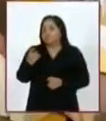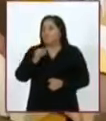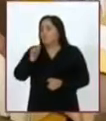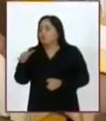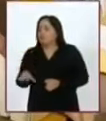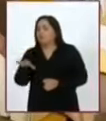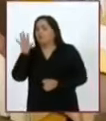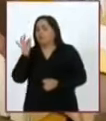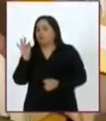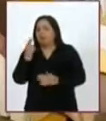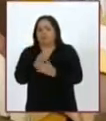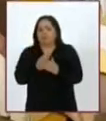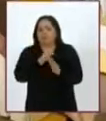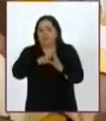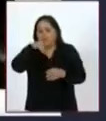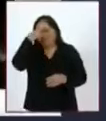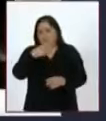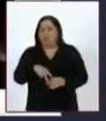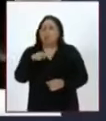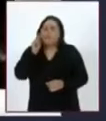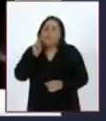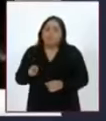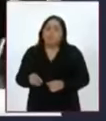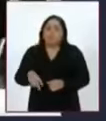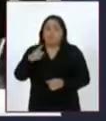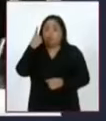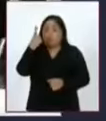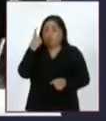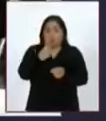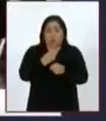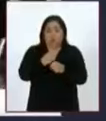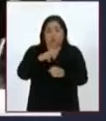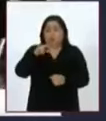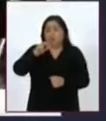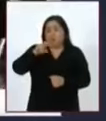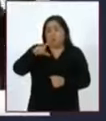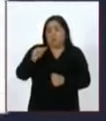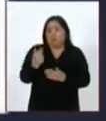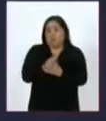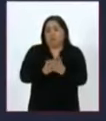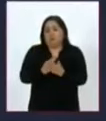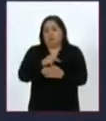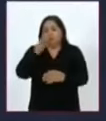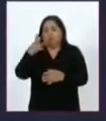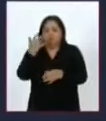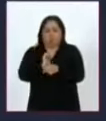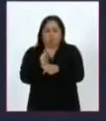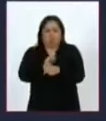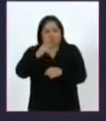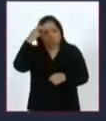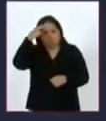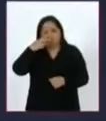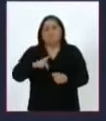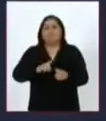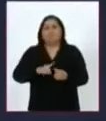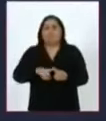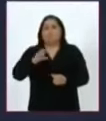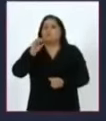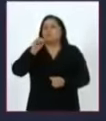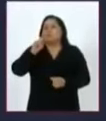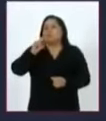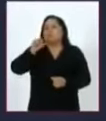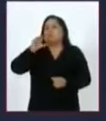novelas gráficas mexicanas. A ver. Una de las primeras novelas gráficas creada por un artista mexicano es Operación